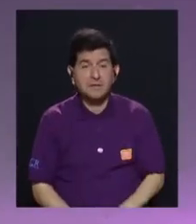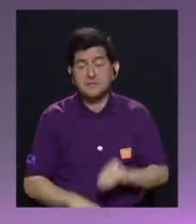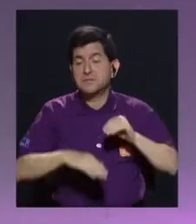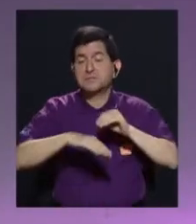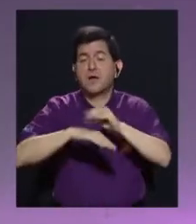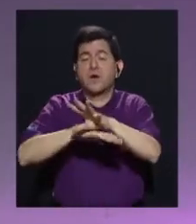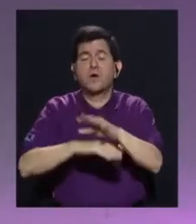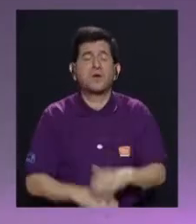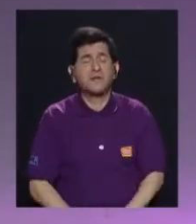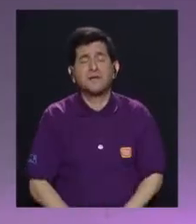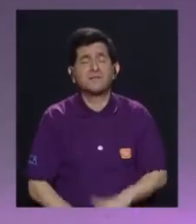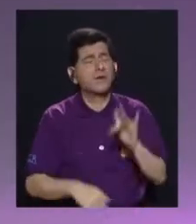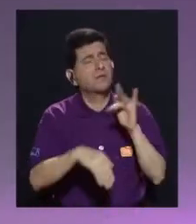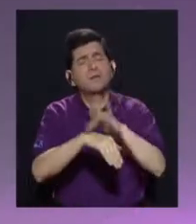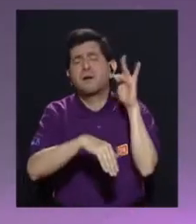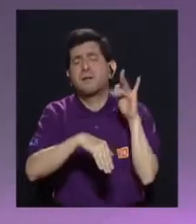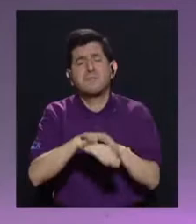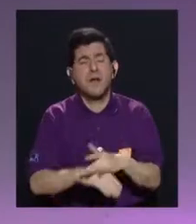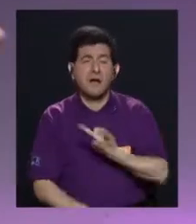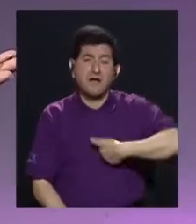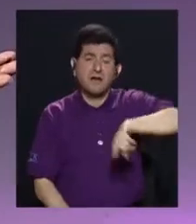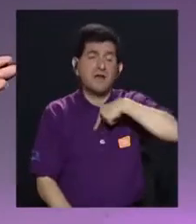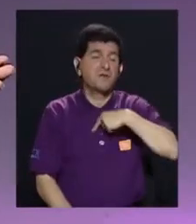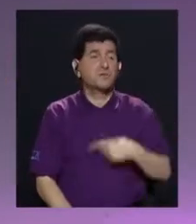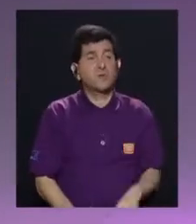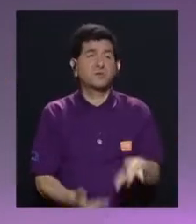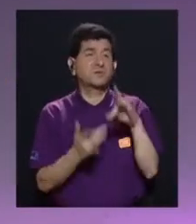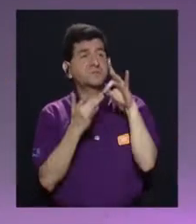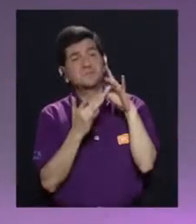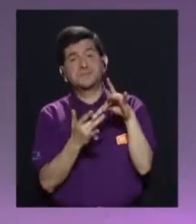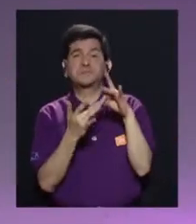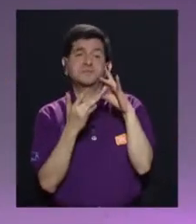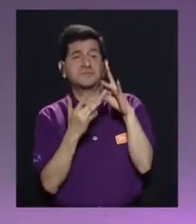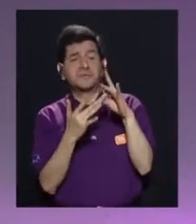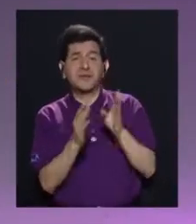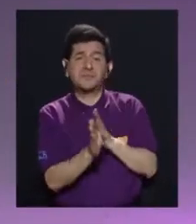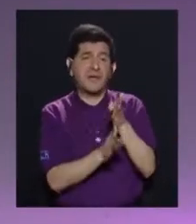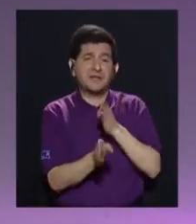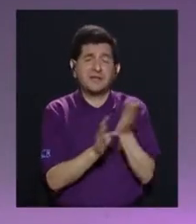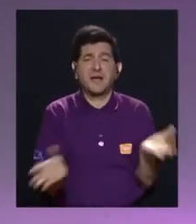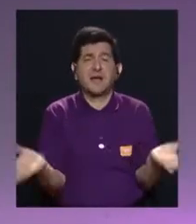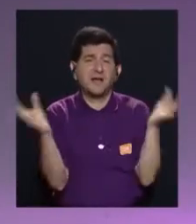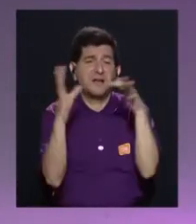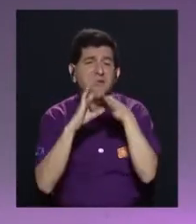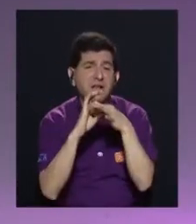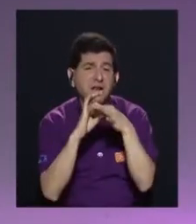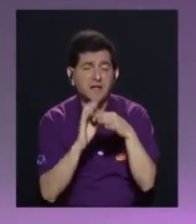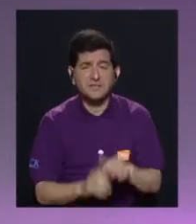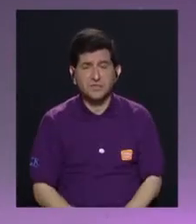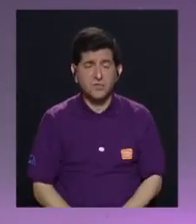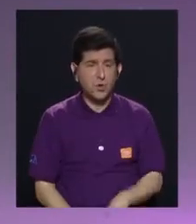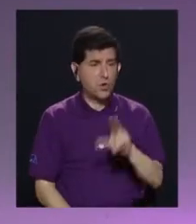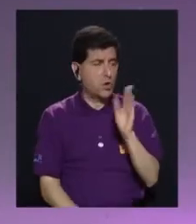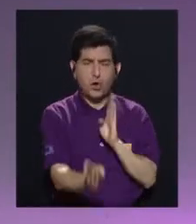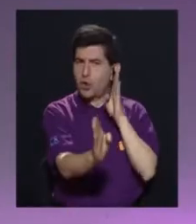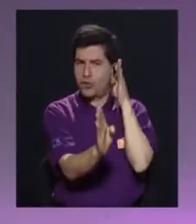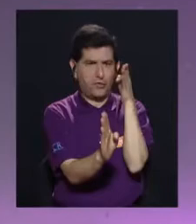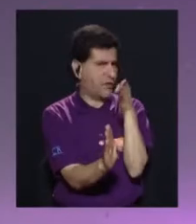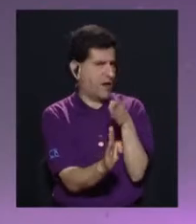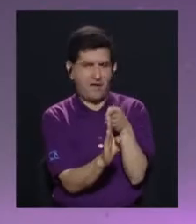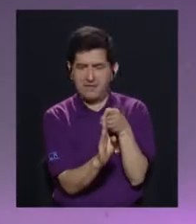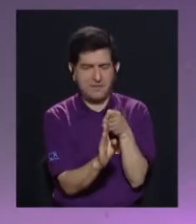desde muy pequeñas para que obtenemos fundamentalmente por carreras relativas a que no están directamente